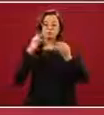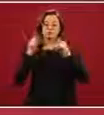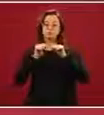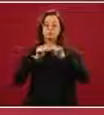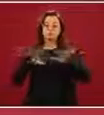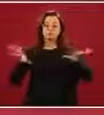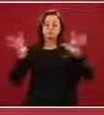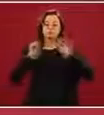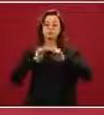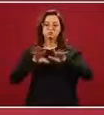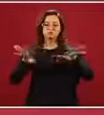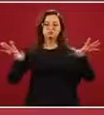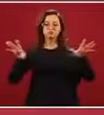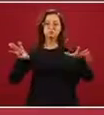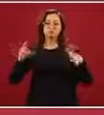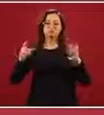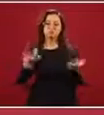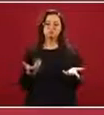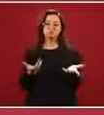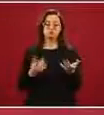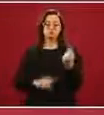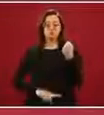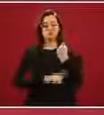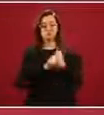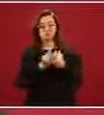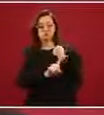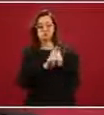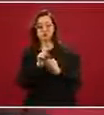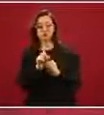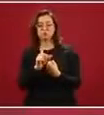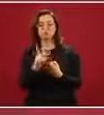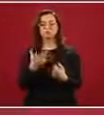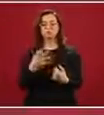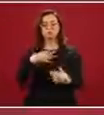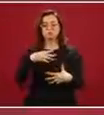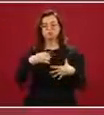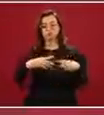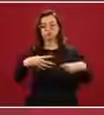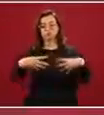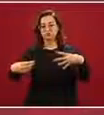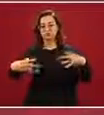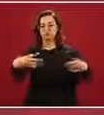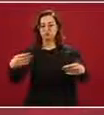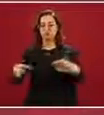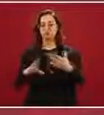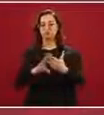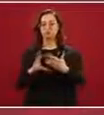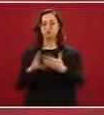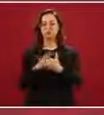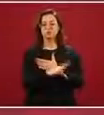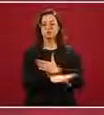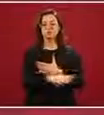para enfrentar la pandemia. Si